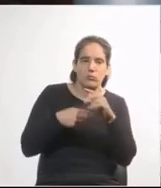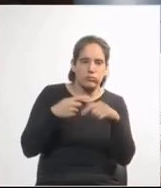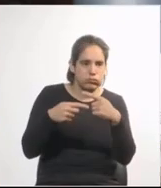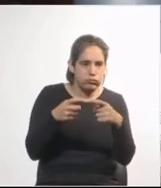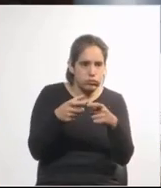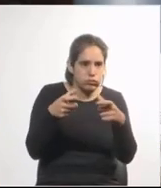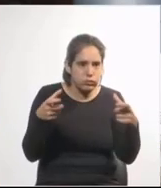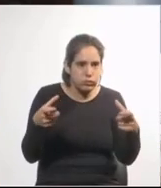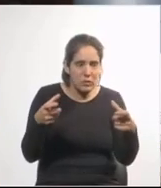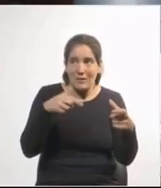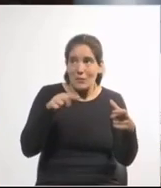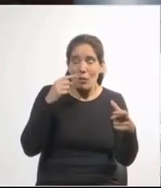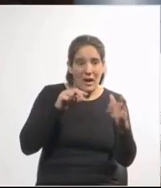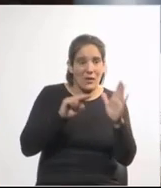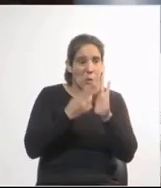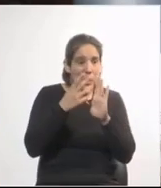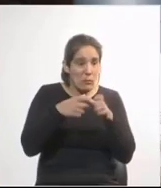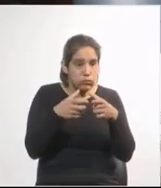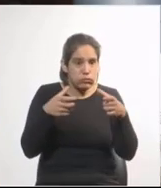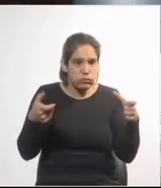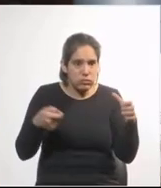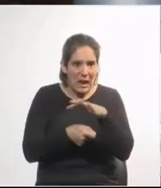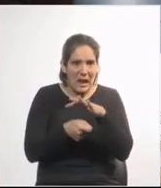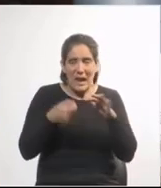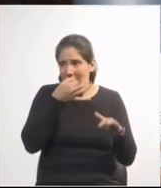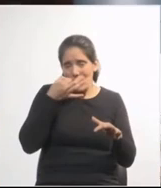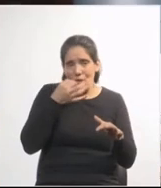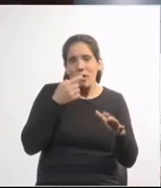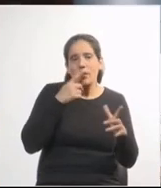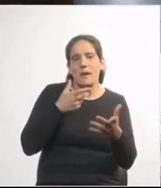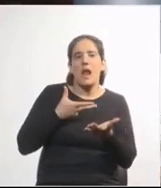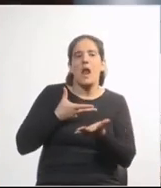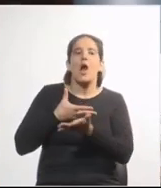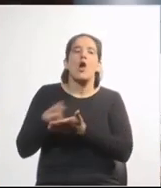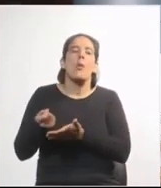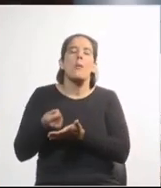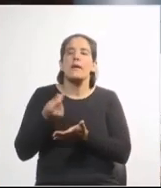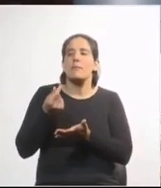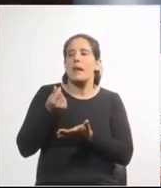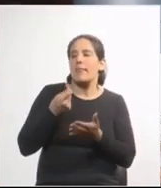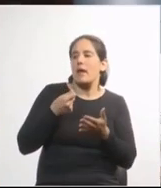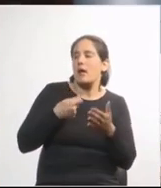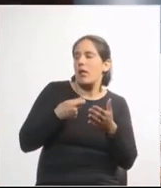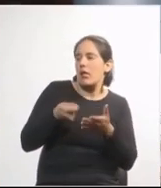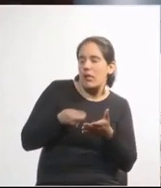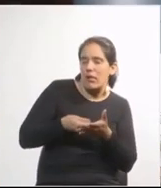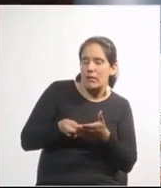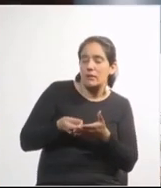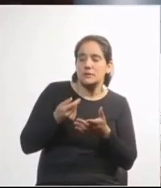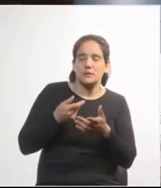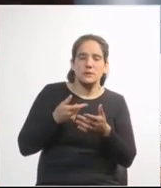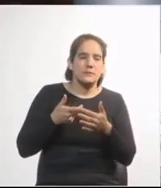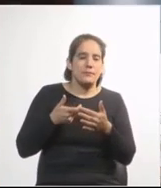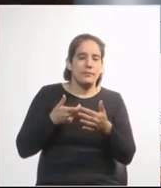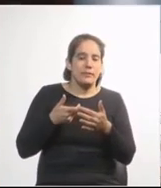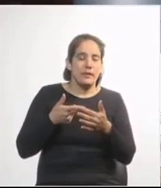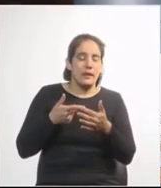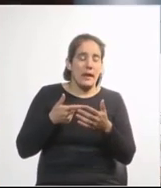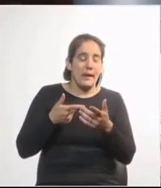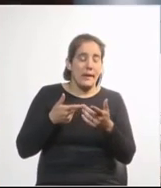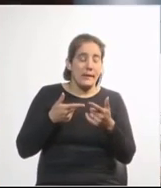vez más presente en nuestro país, el lavado de activos, la corrupción, hacía necesario que